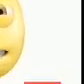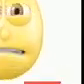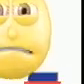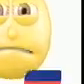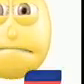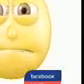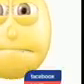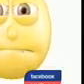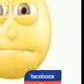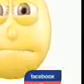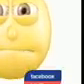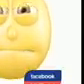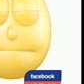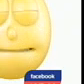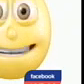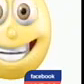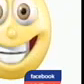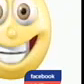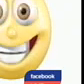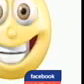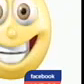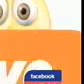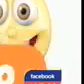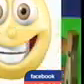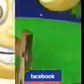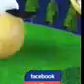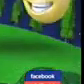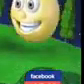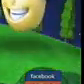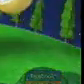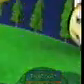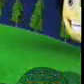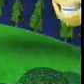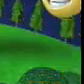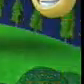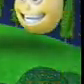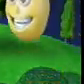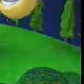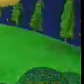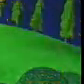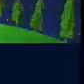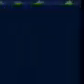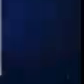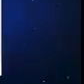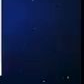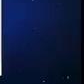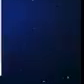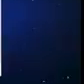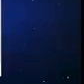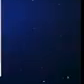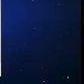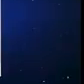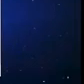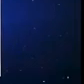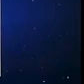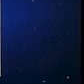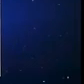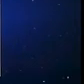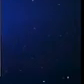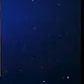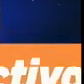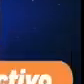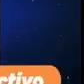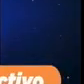Para un día sin tos, Palagrip efectivo. Y cuando vayas a dormir, prueba Palagrip